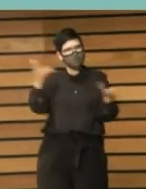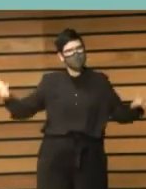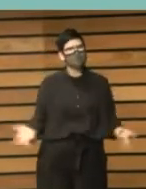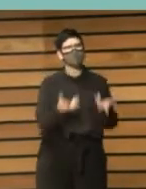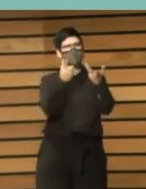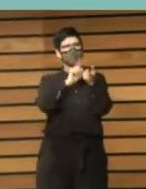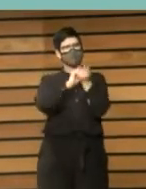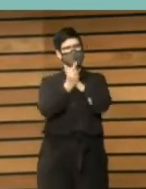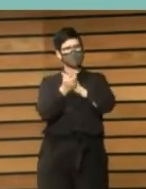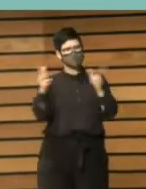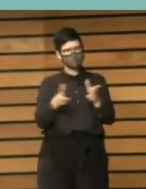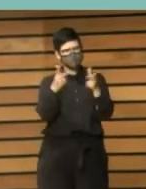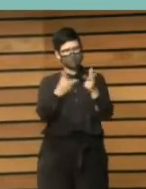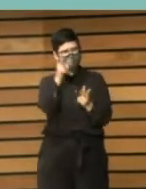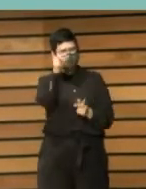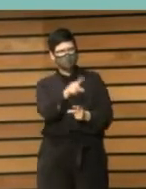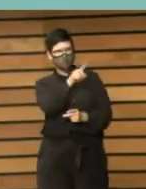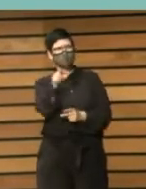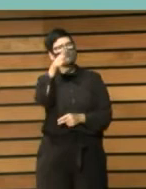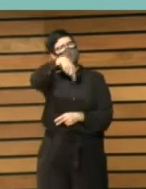¿Voy yo? Sí, por favor, Nona.